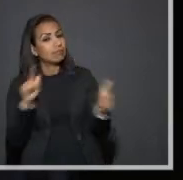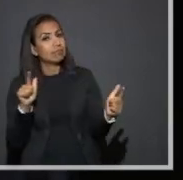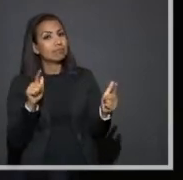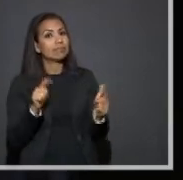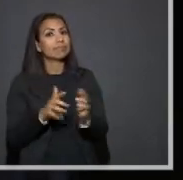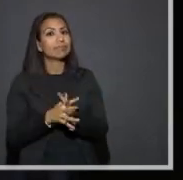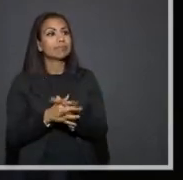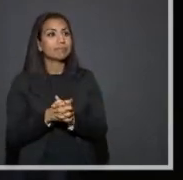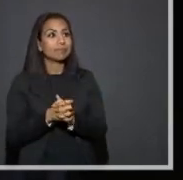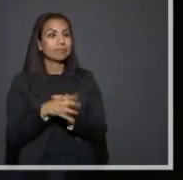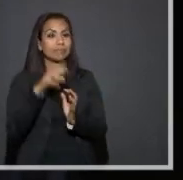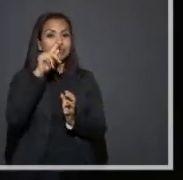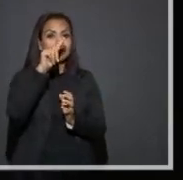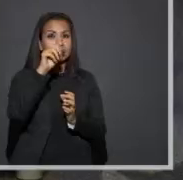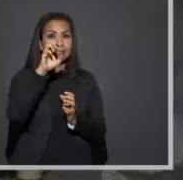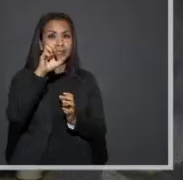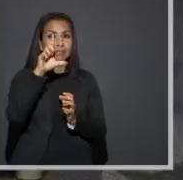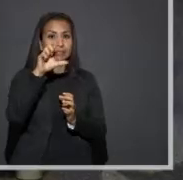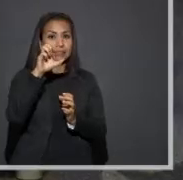Telecán.